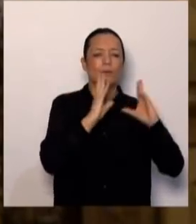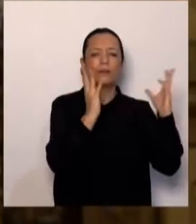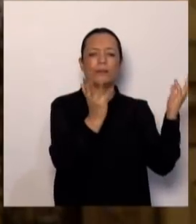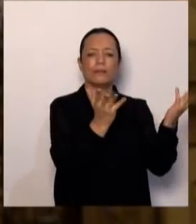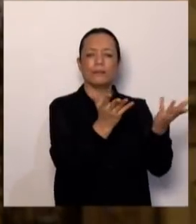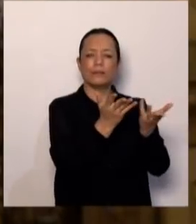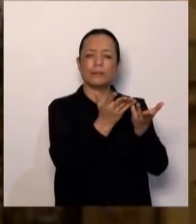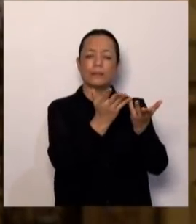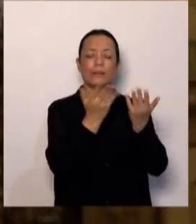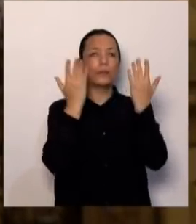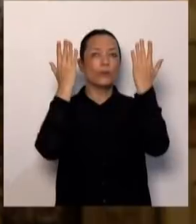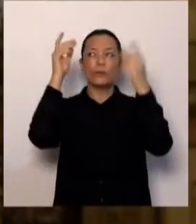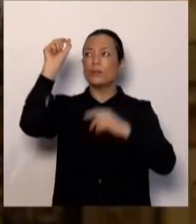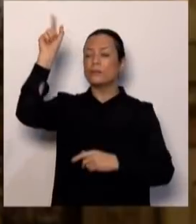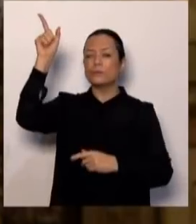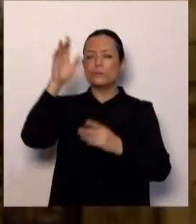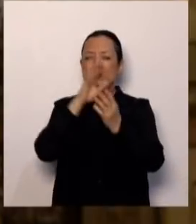anuncien su gloria entre las